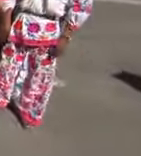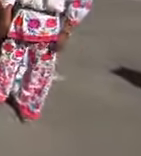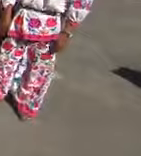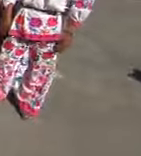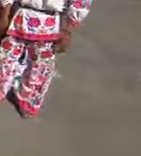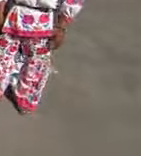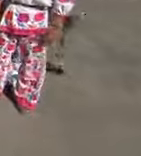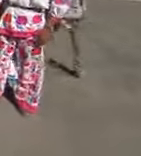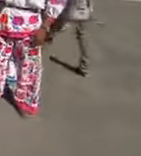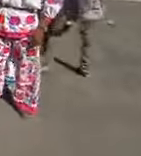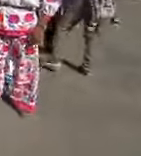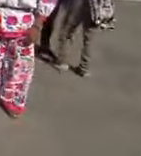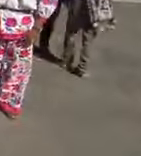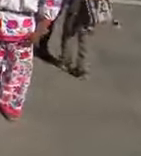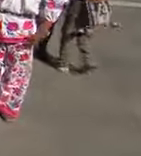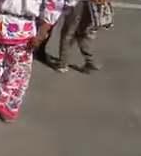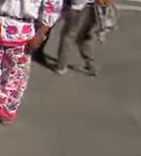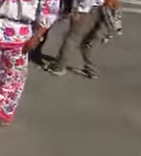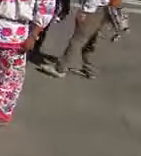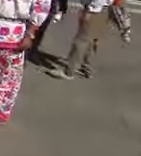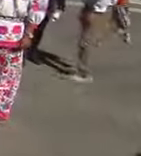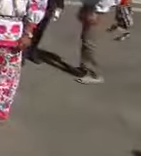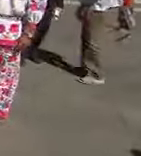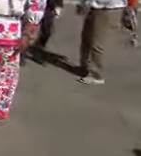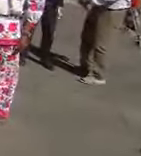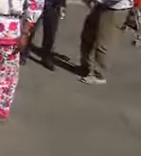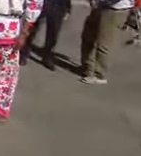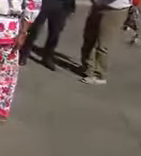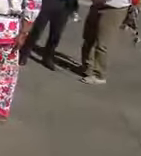favor. De Real 14, San Luis.